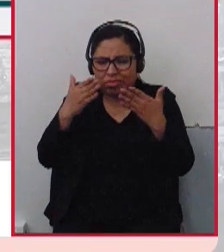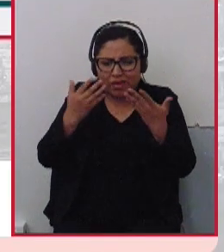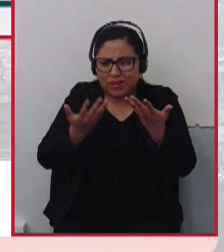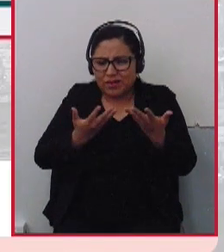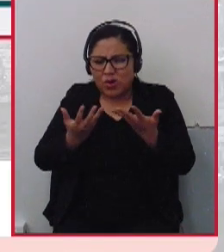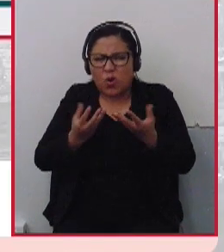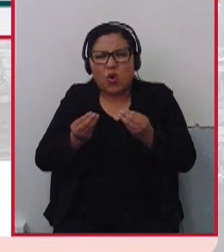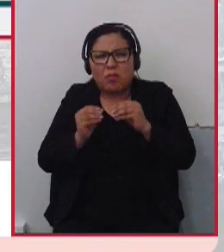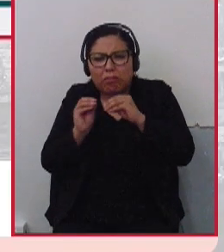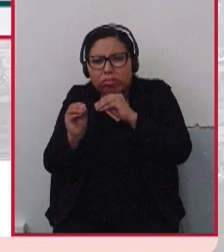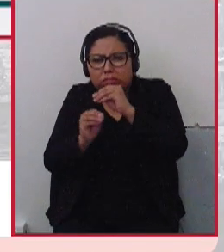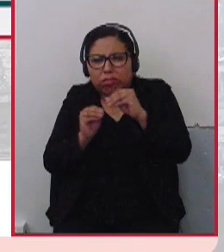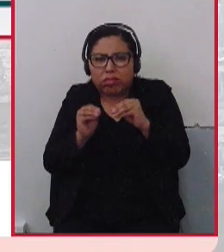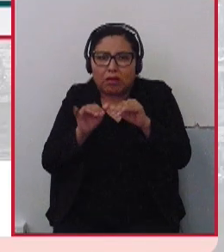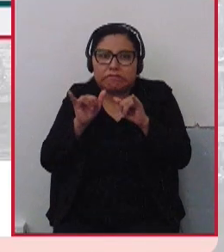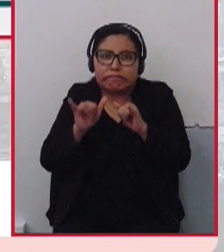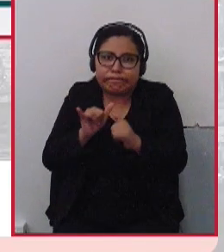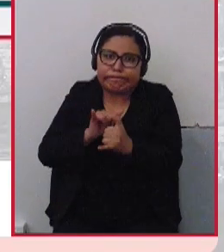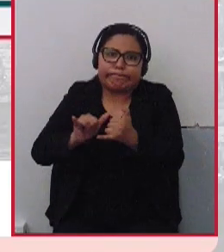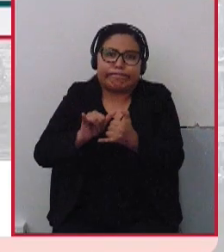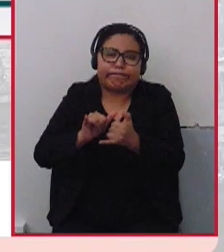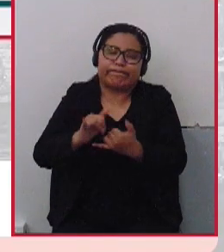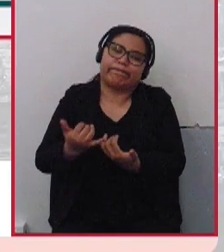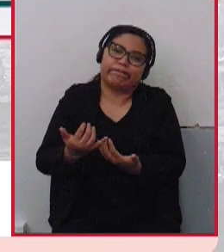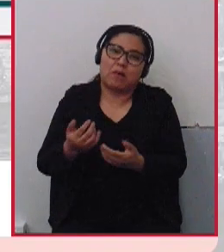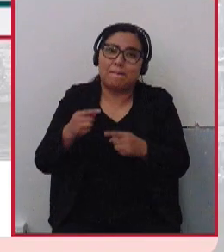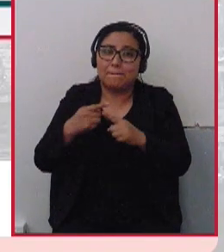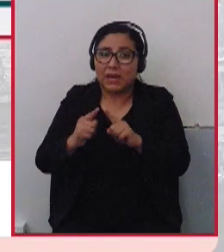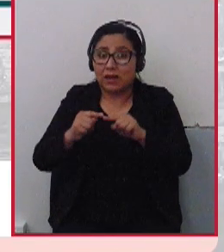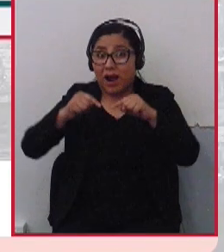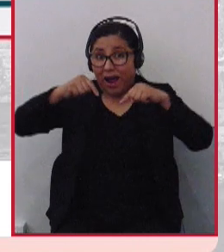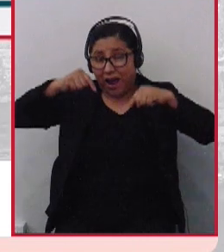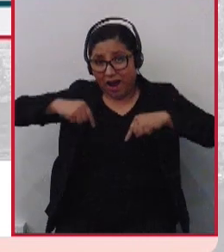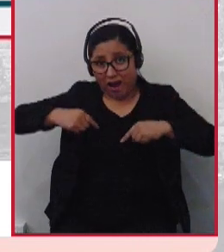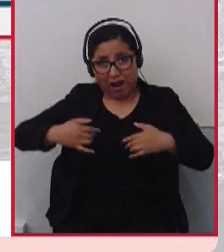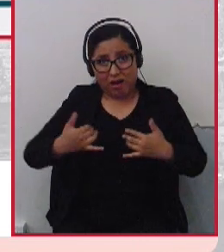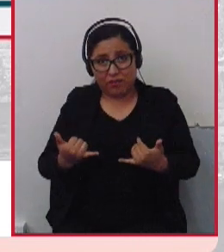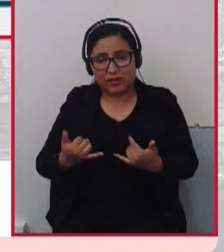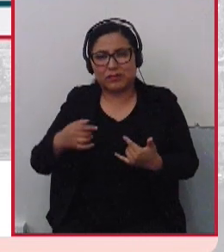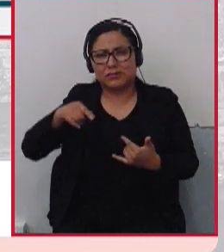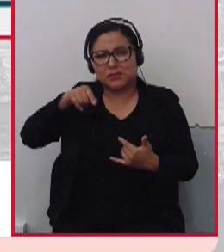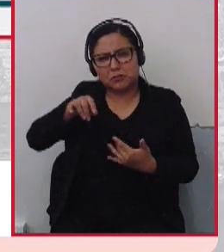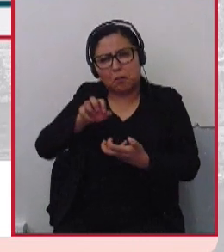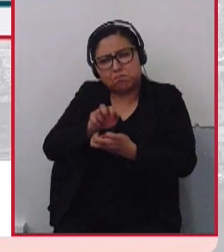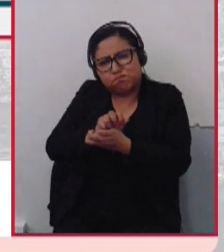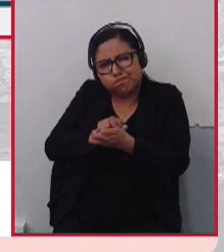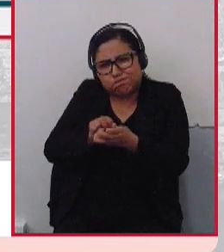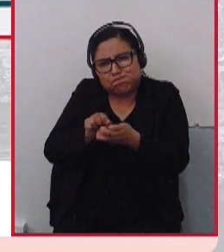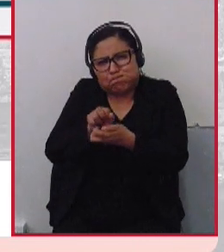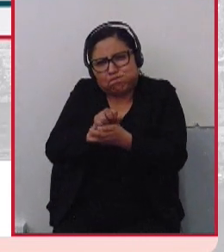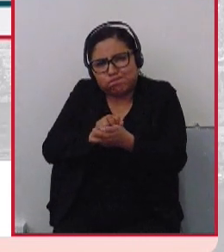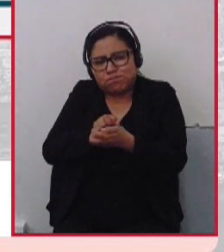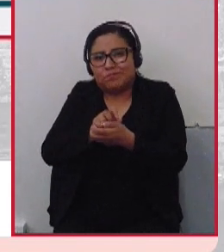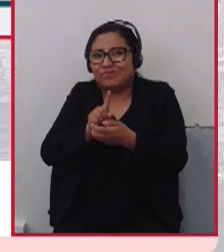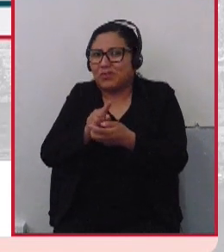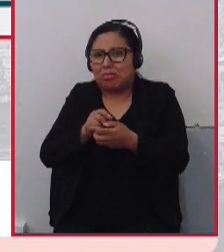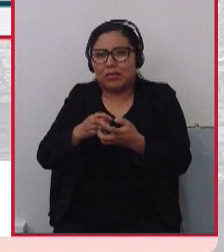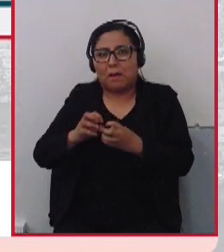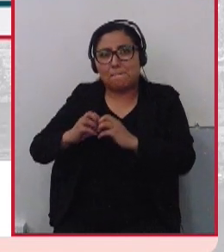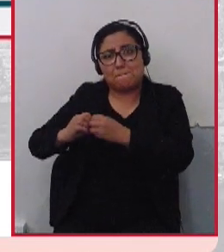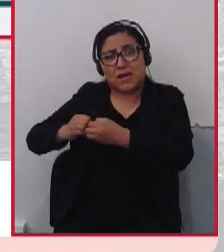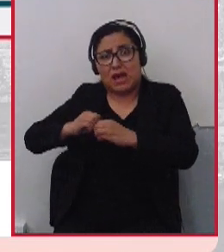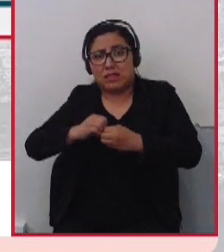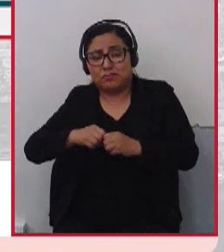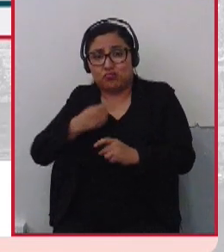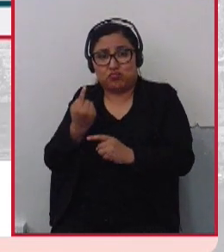granulometrías, puedes plantar el espesador. Pero en este caso, estos espesadores son cónicos, no tienen mecanismo